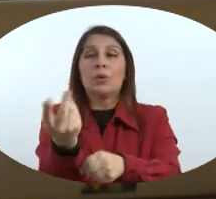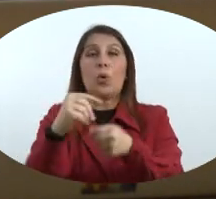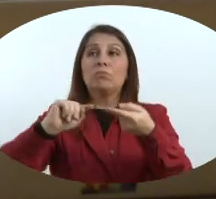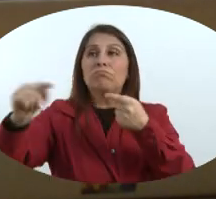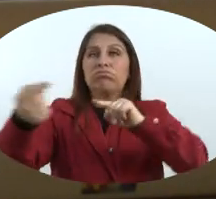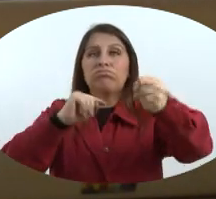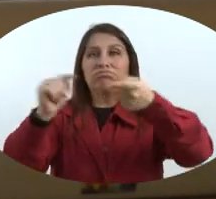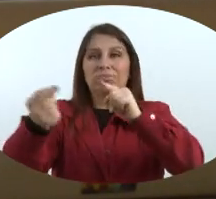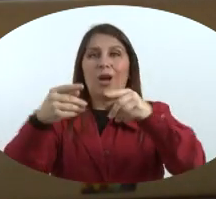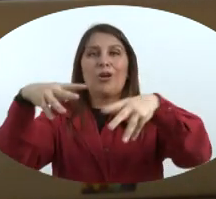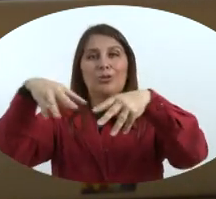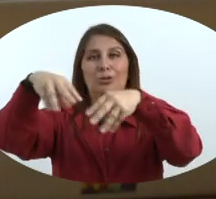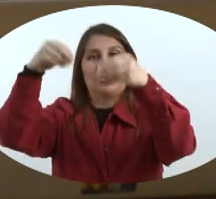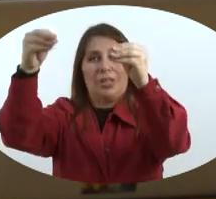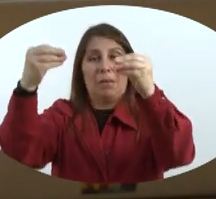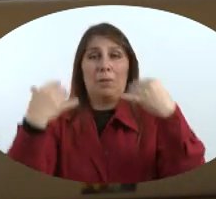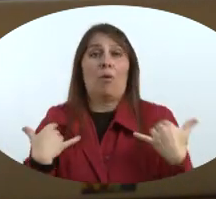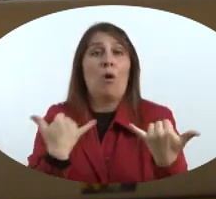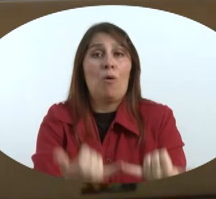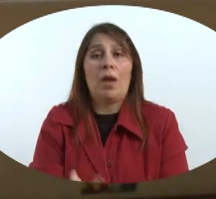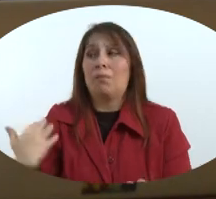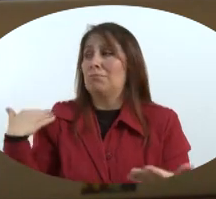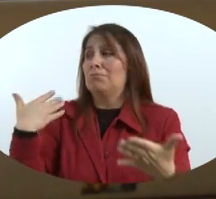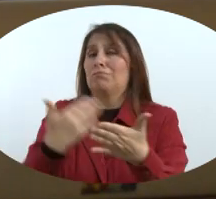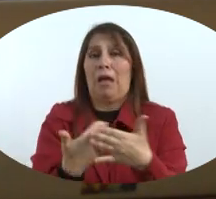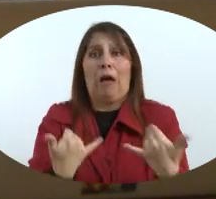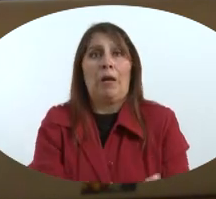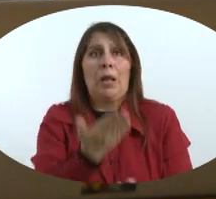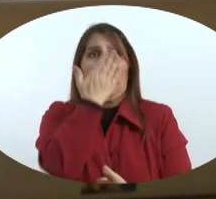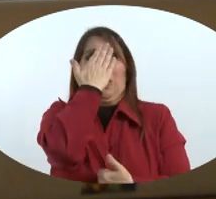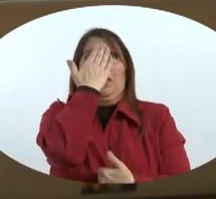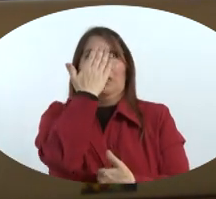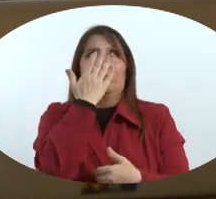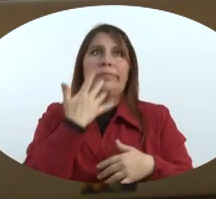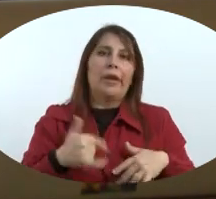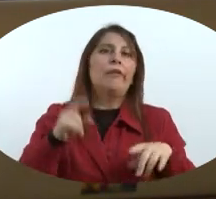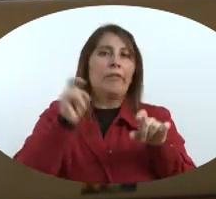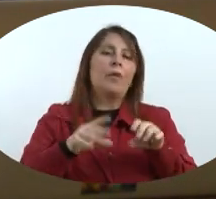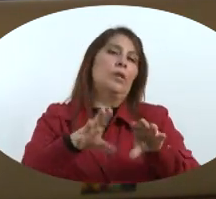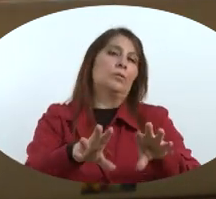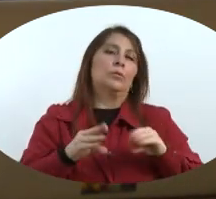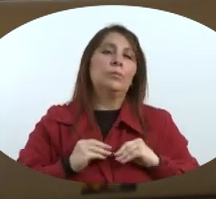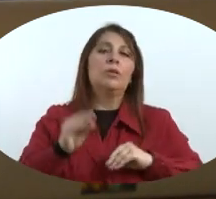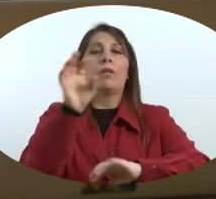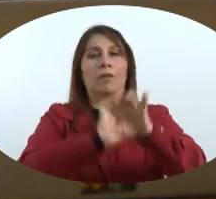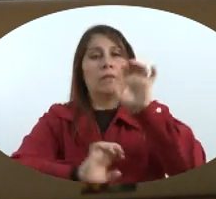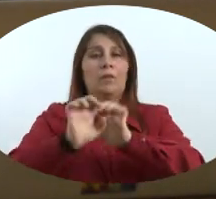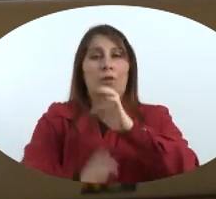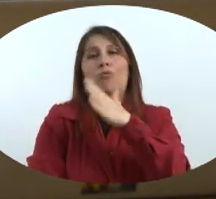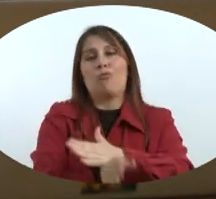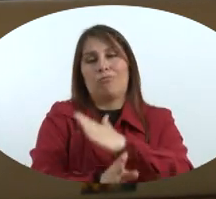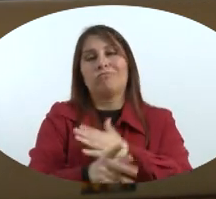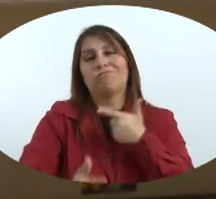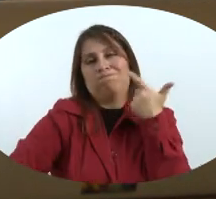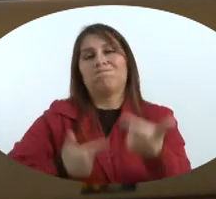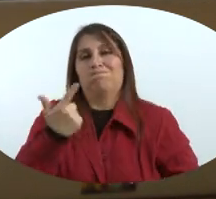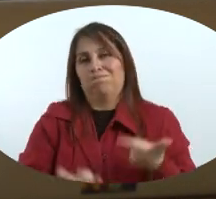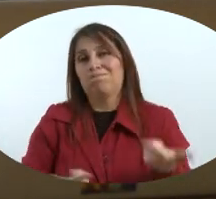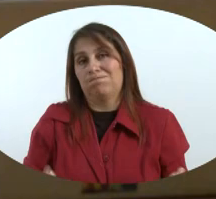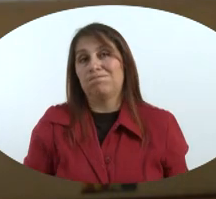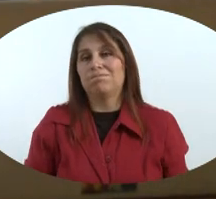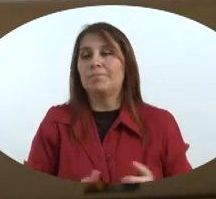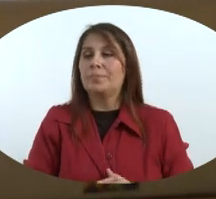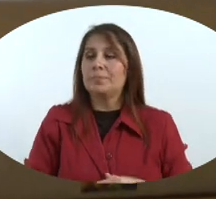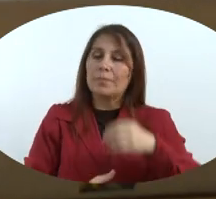lastimosamente y por las circunstancias ya nos encontramos acá y pues creo que es de defenderlo y seguir en la lucha